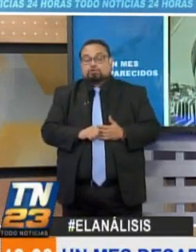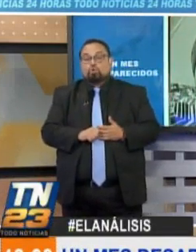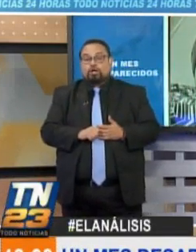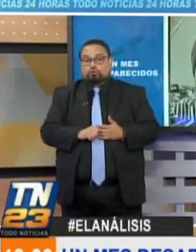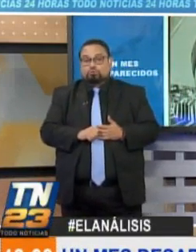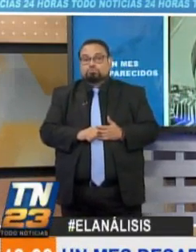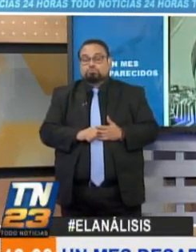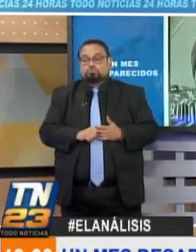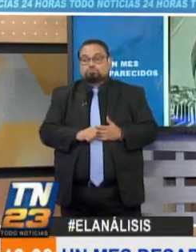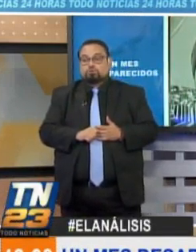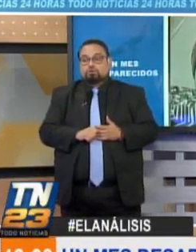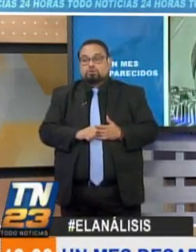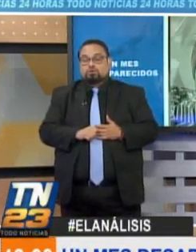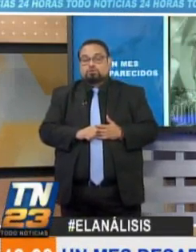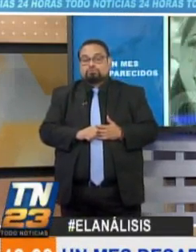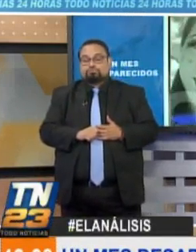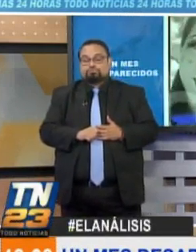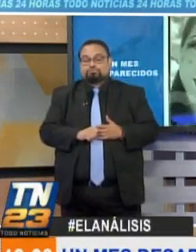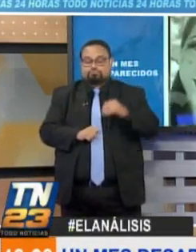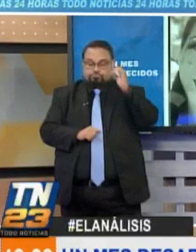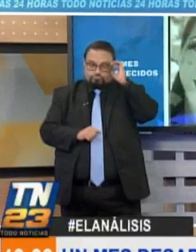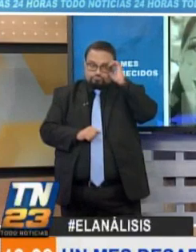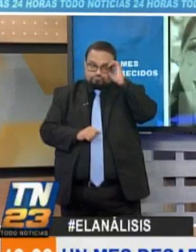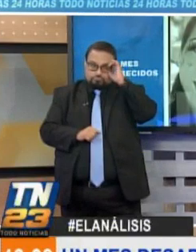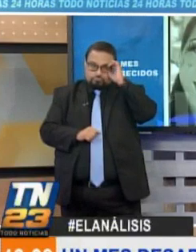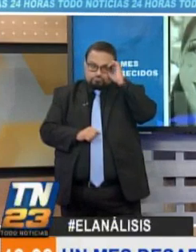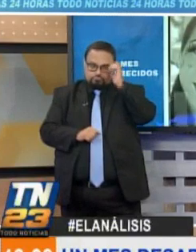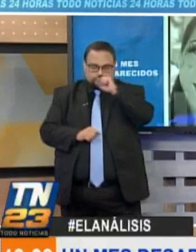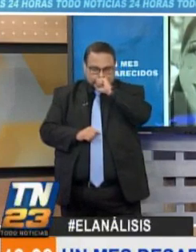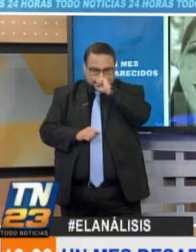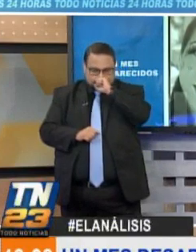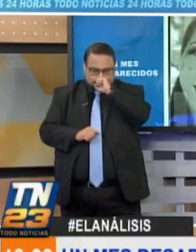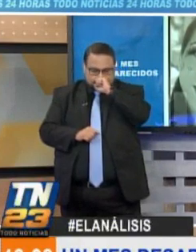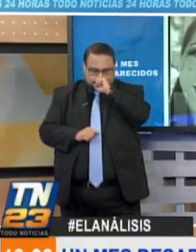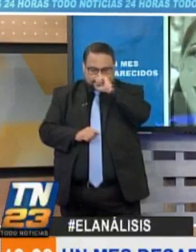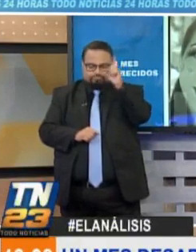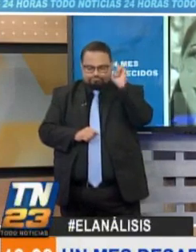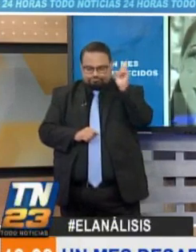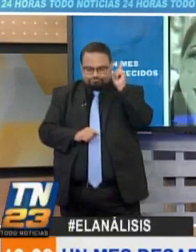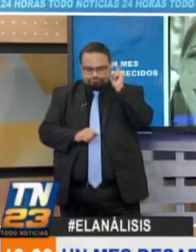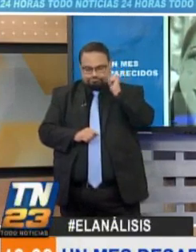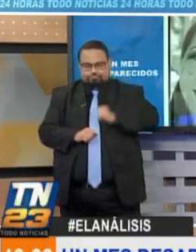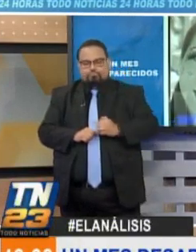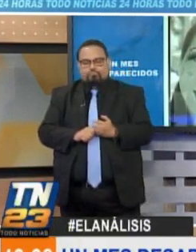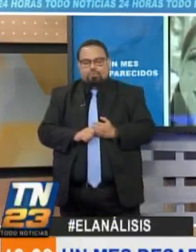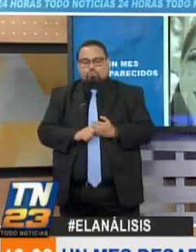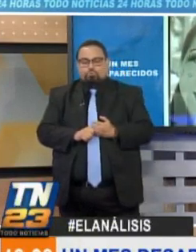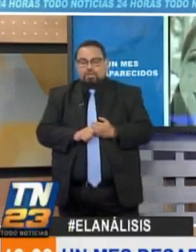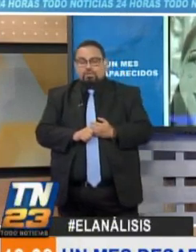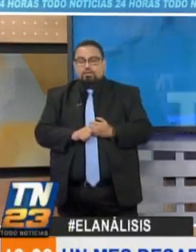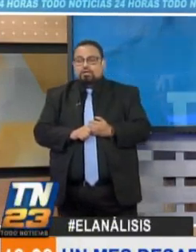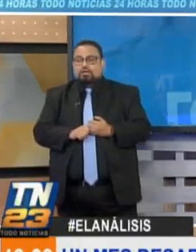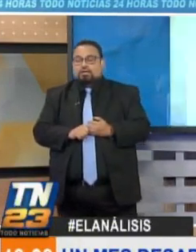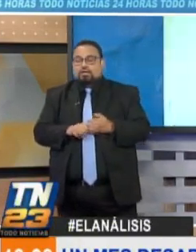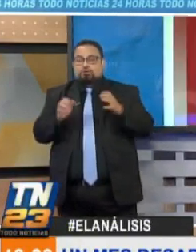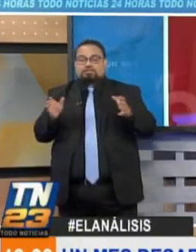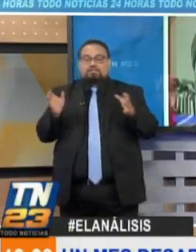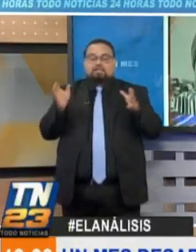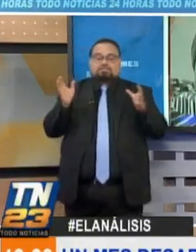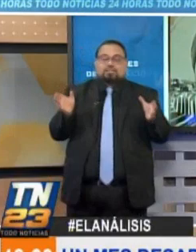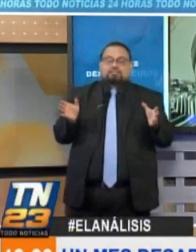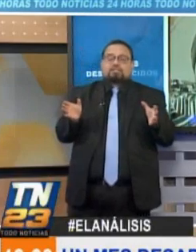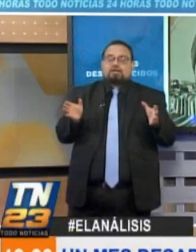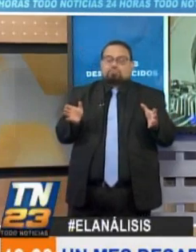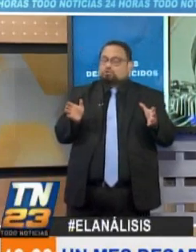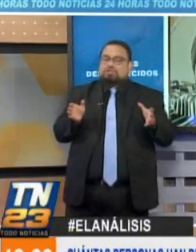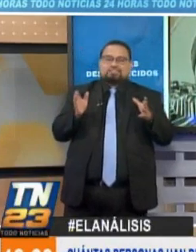¿no? Sí, es correcto. el argumento, Talamonti, ¿cuántas personas han desaparecido en Guatemala en estos últimos años? Muy bien. tienes ese número. Claro que sí,